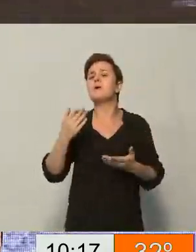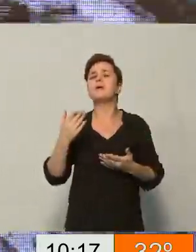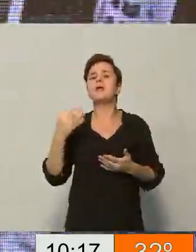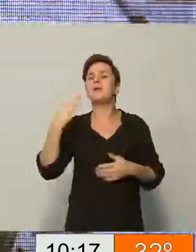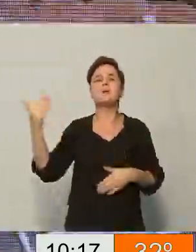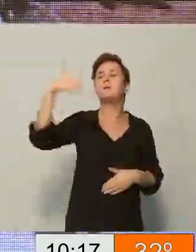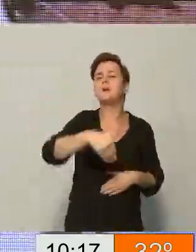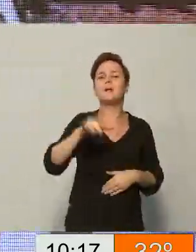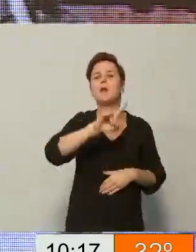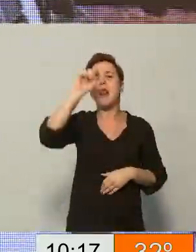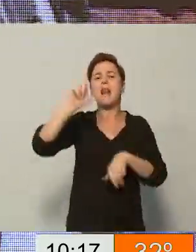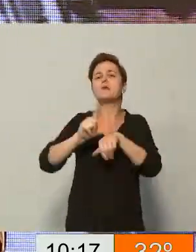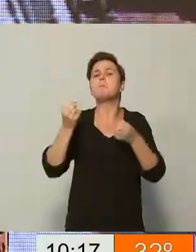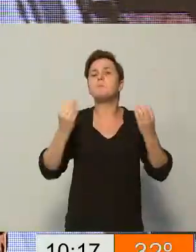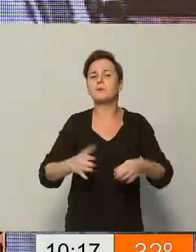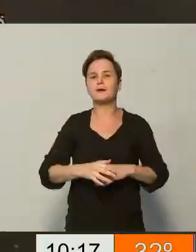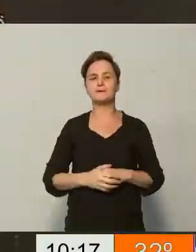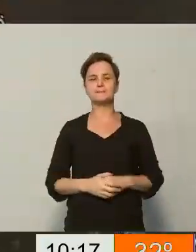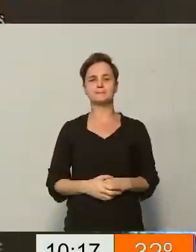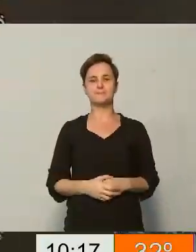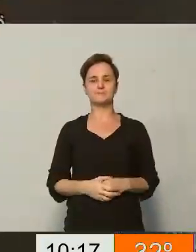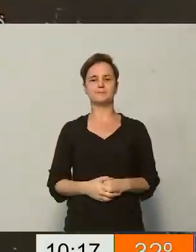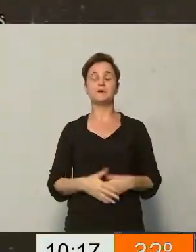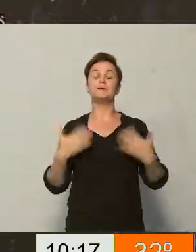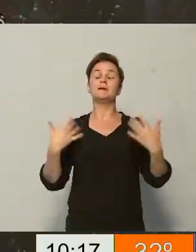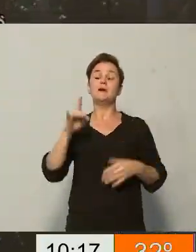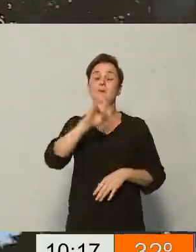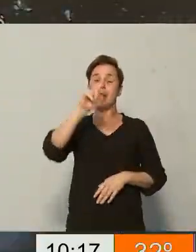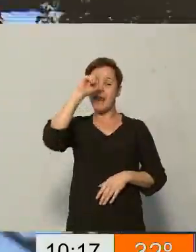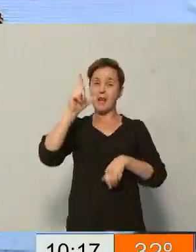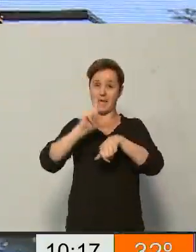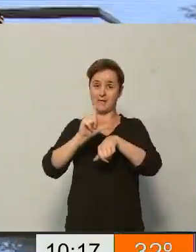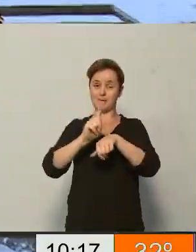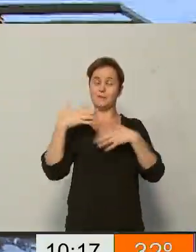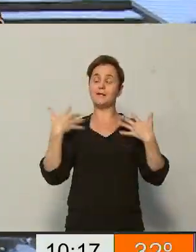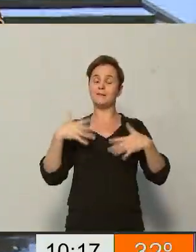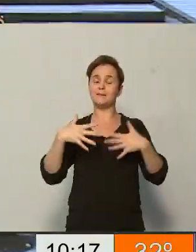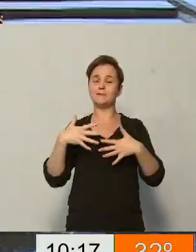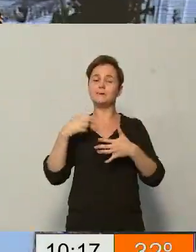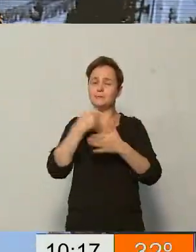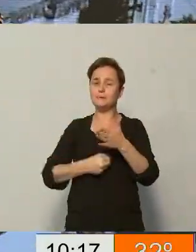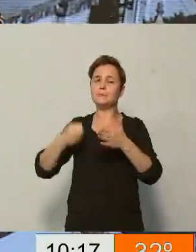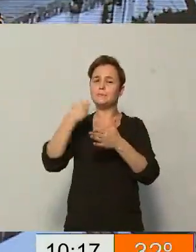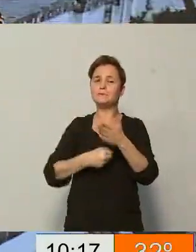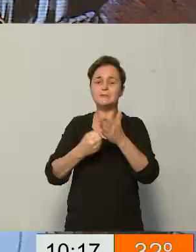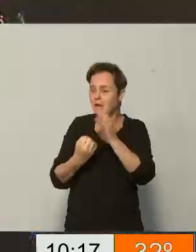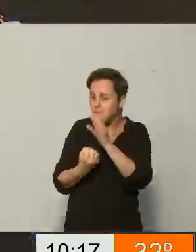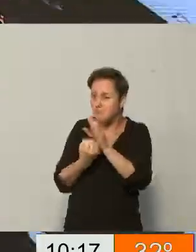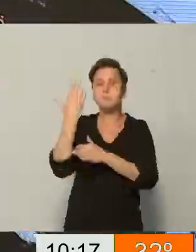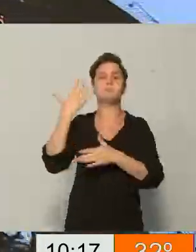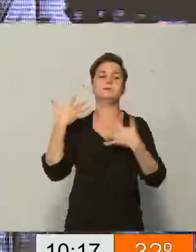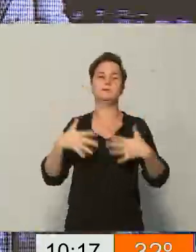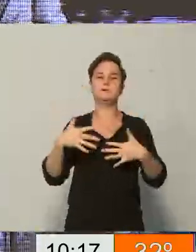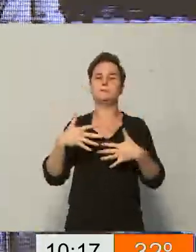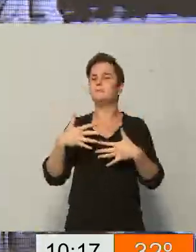a la Universidad Nacional del Litoral. La Universidad Nacional del Litoral tiene una impronta desde su nacimiento, que es